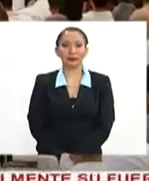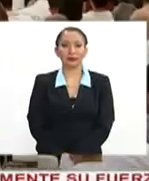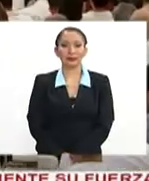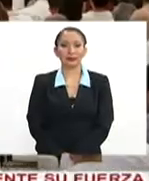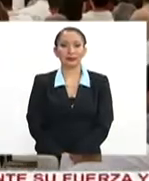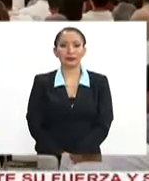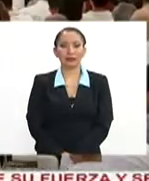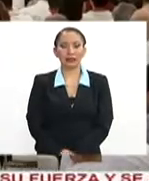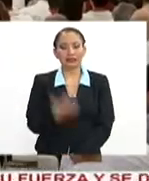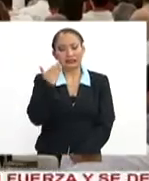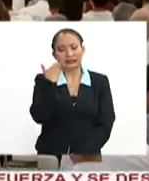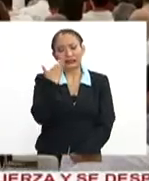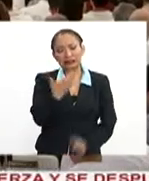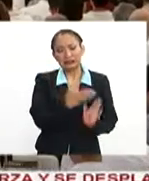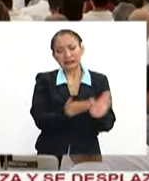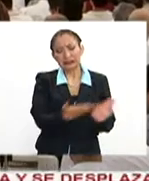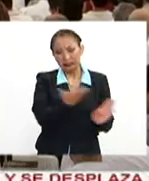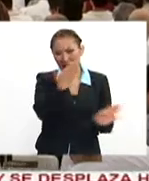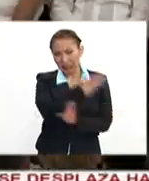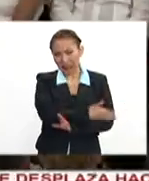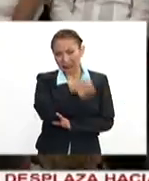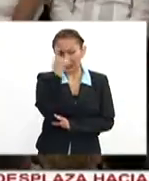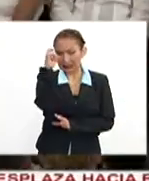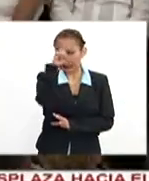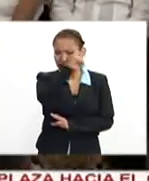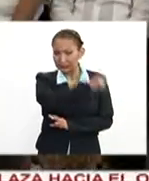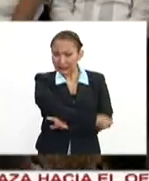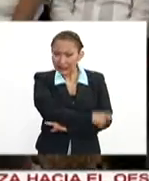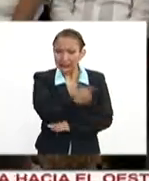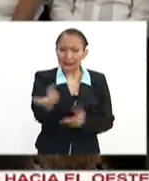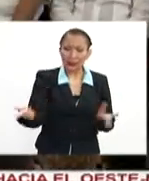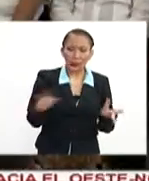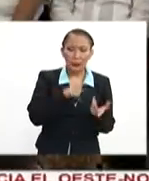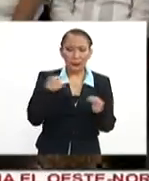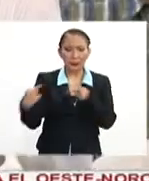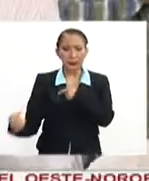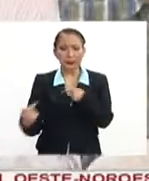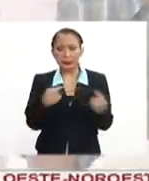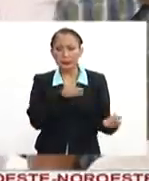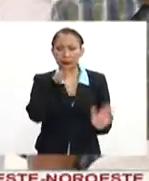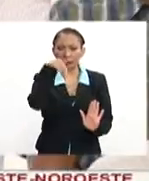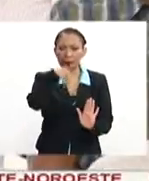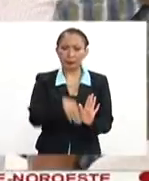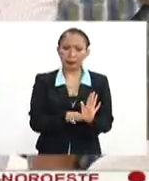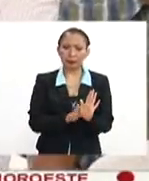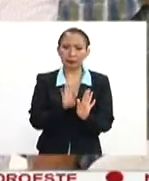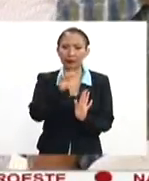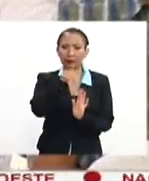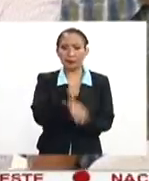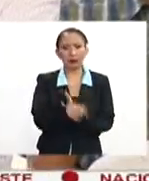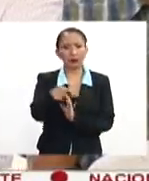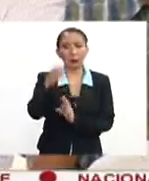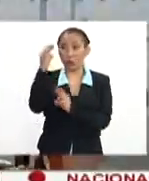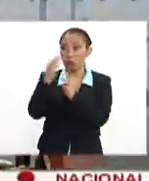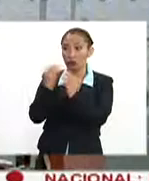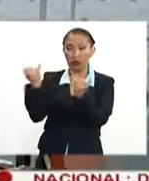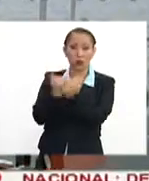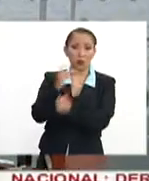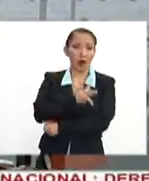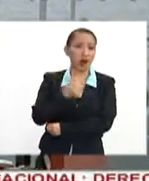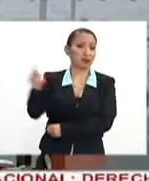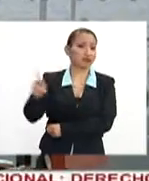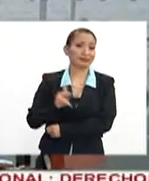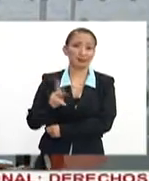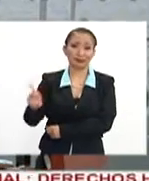Nos tocó una época de grandes desafíos, de momentos convulsos y volátiles, como al resto del mundo le está